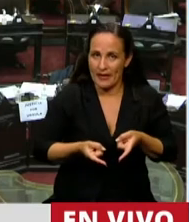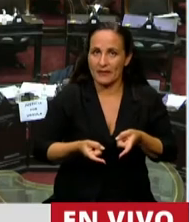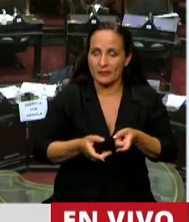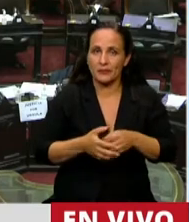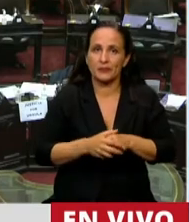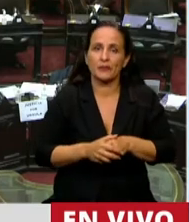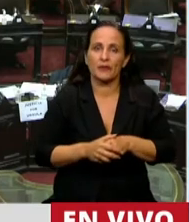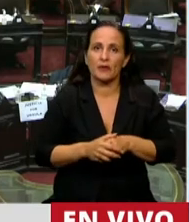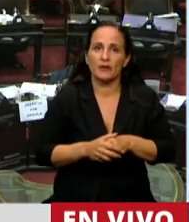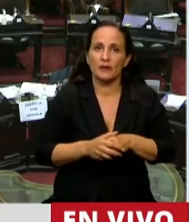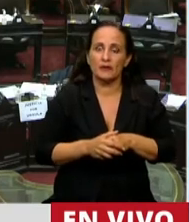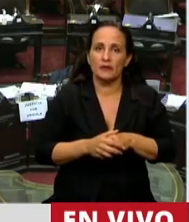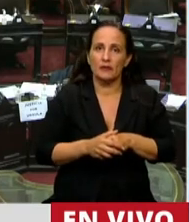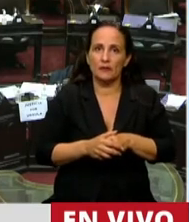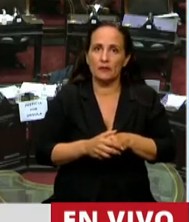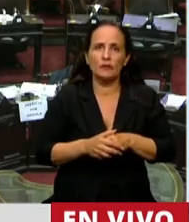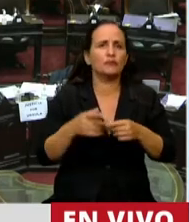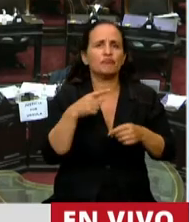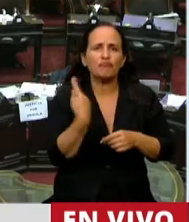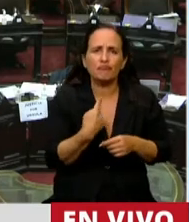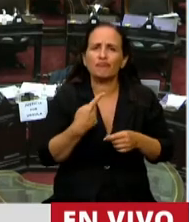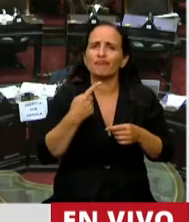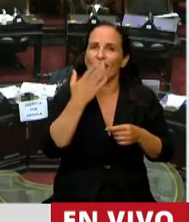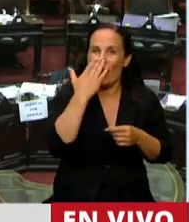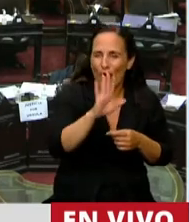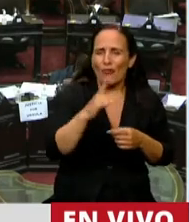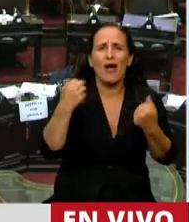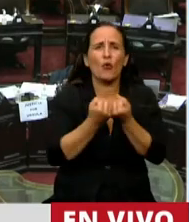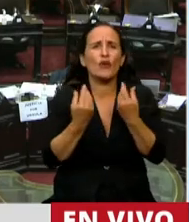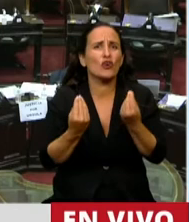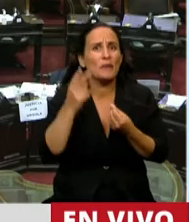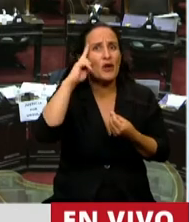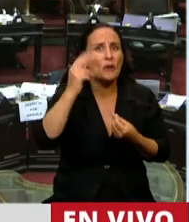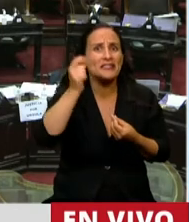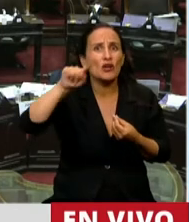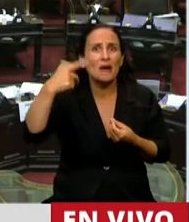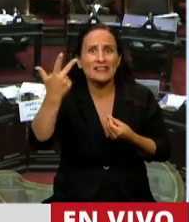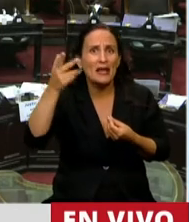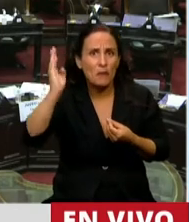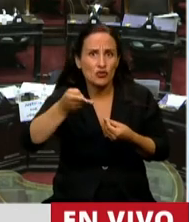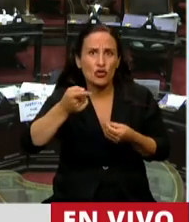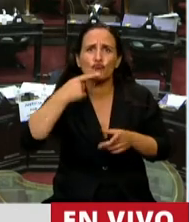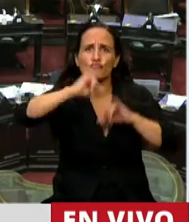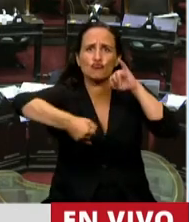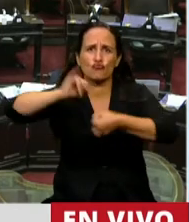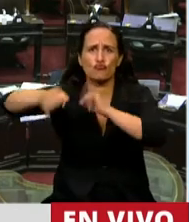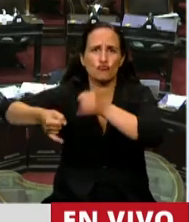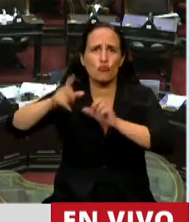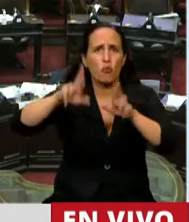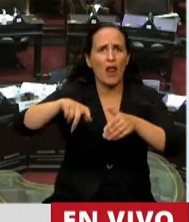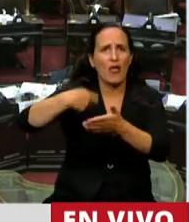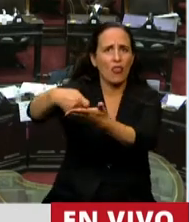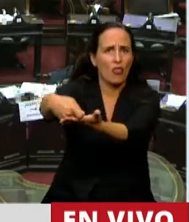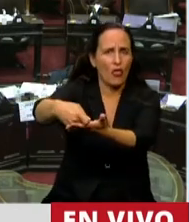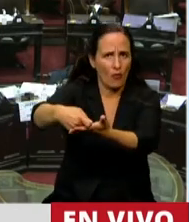y que para los acuerdos logrados hemos alcanzado el 96,3% de la adhesión a ese refinanciamiento de